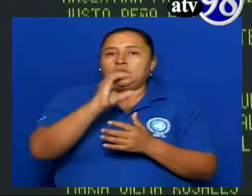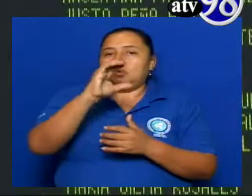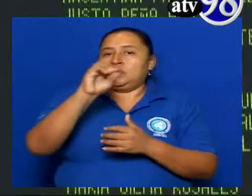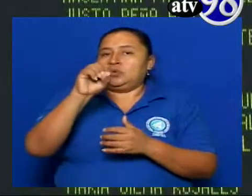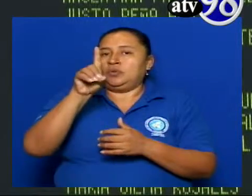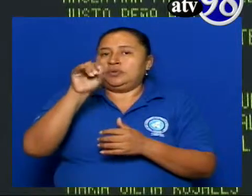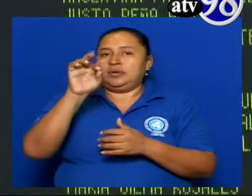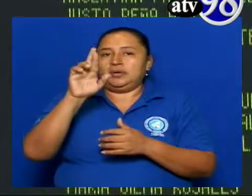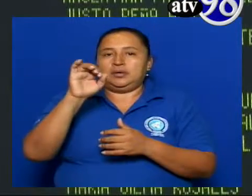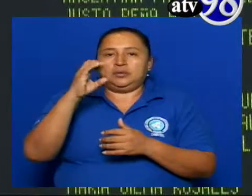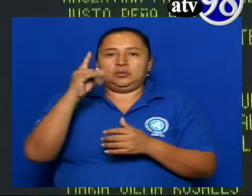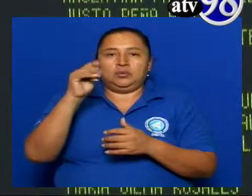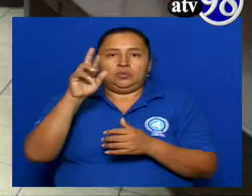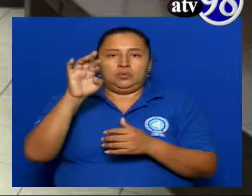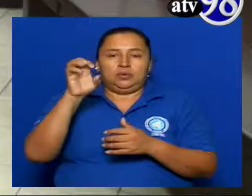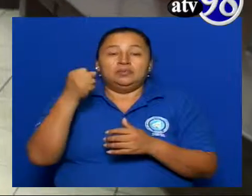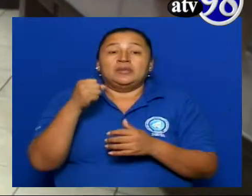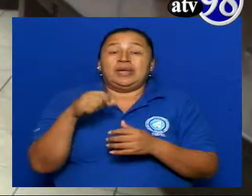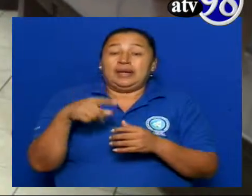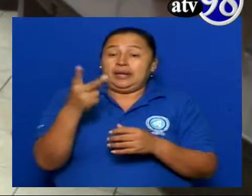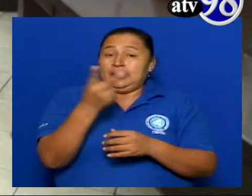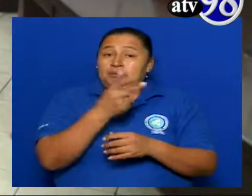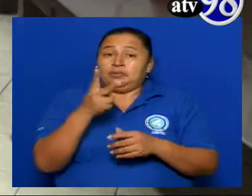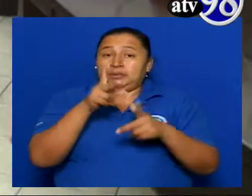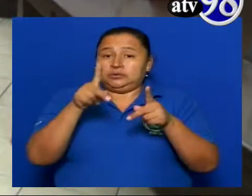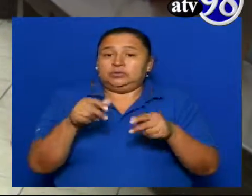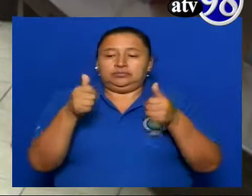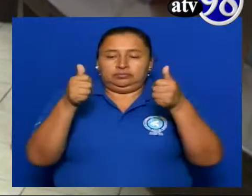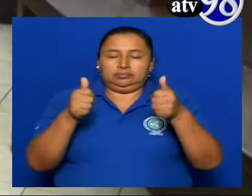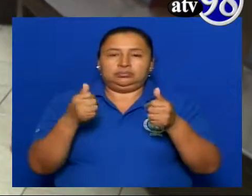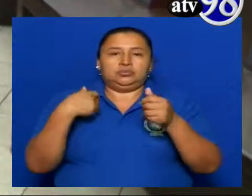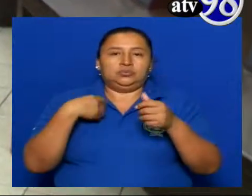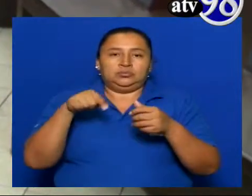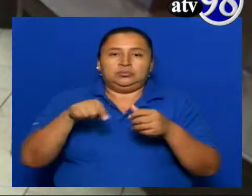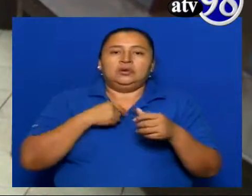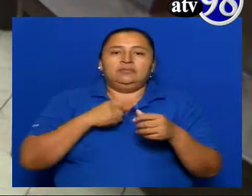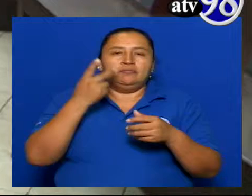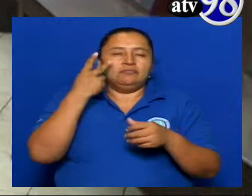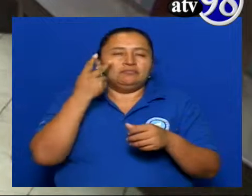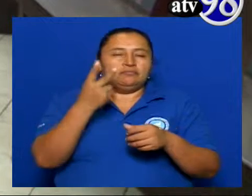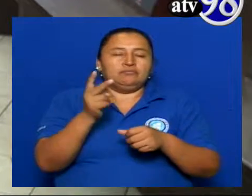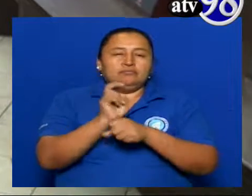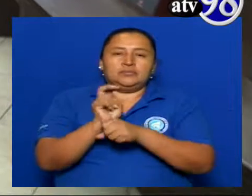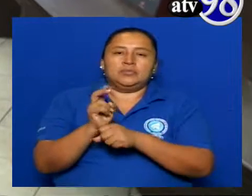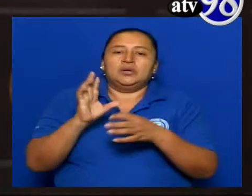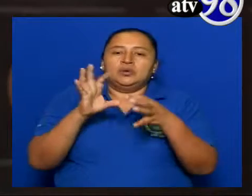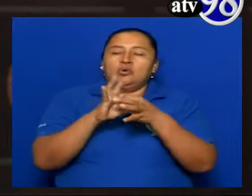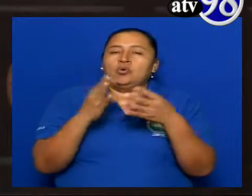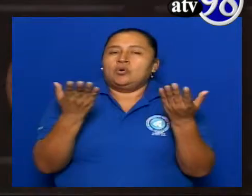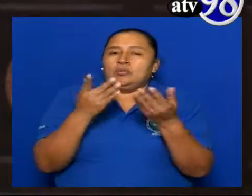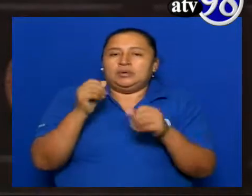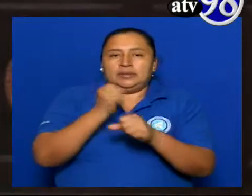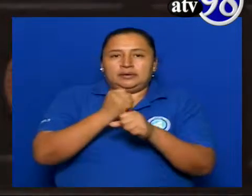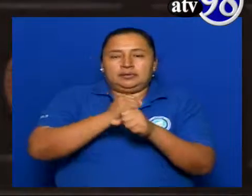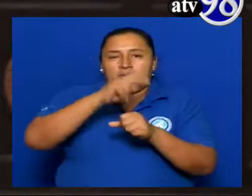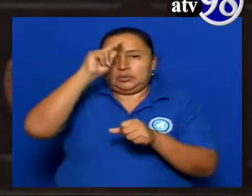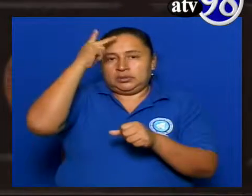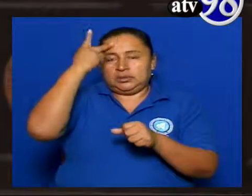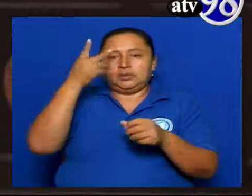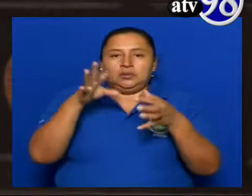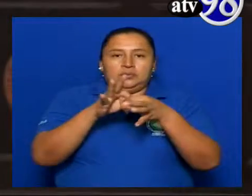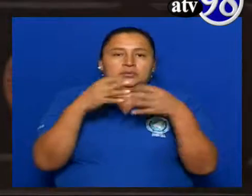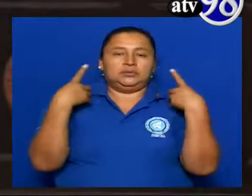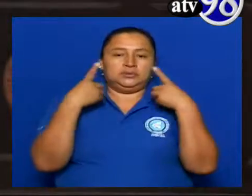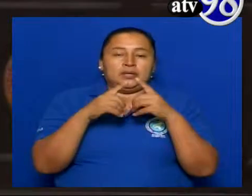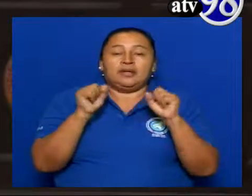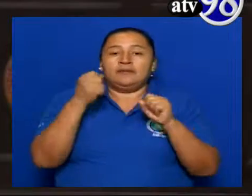Corresponderá a los codirectores del INVUR ejecutar y vigilar el cumplimiento de las políticas de la Junta Directiva y velar por el buen